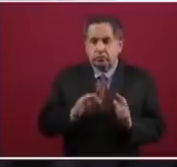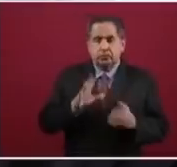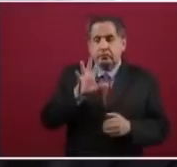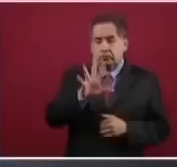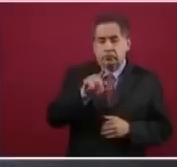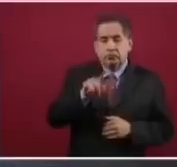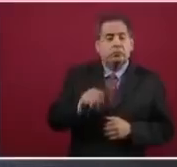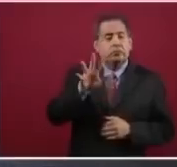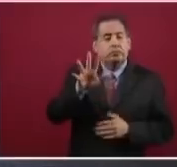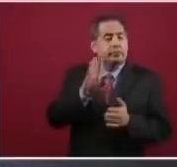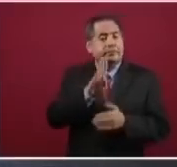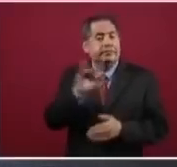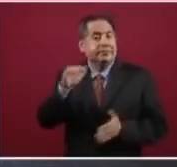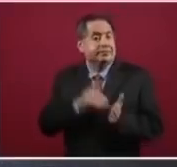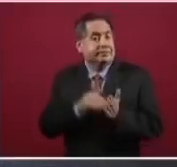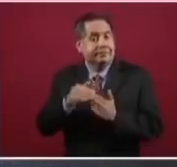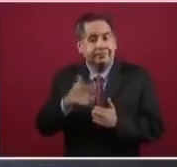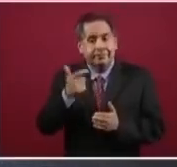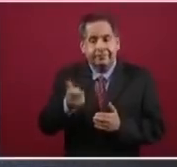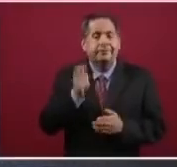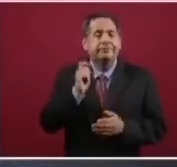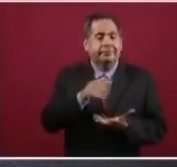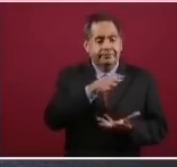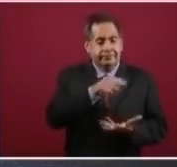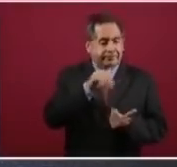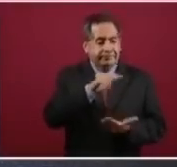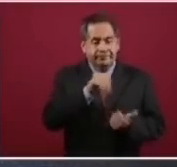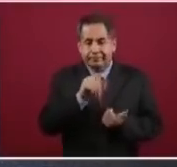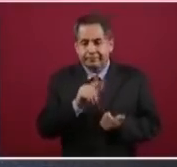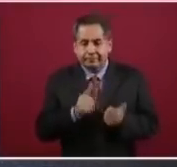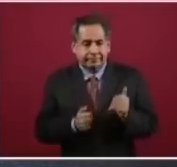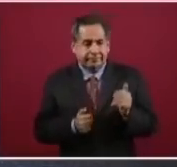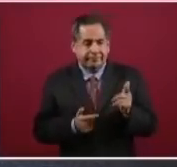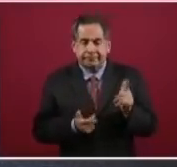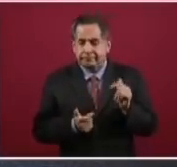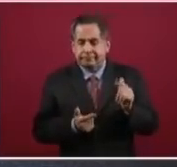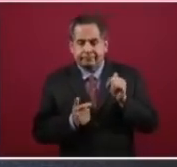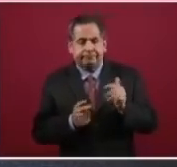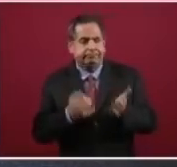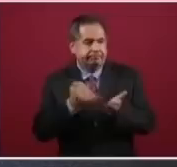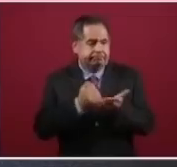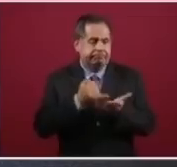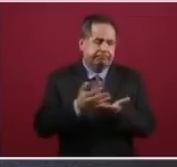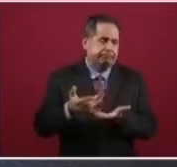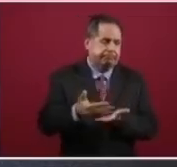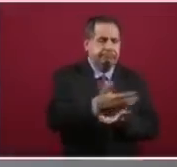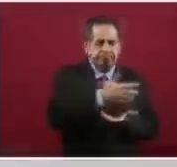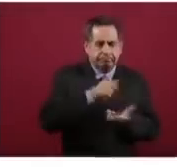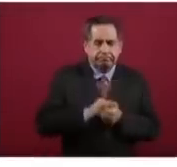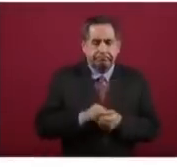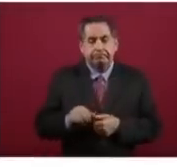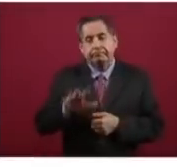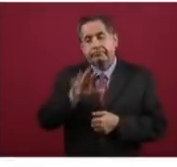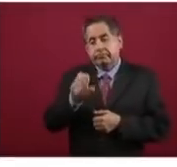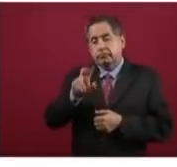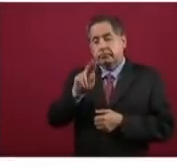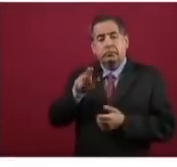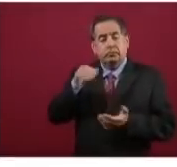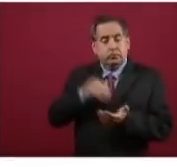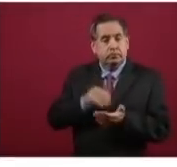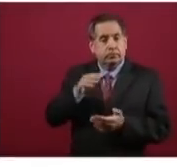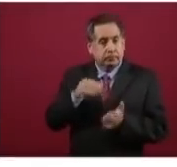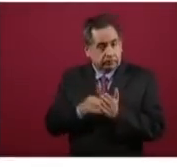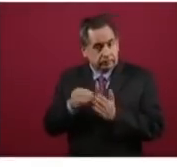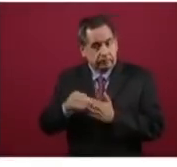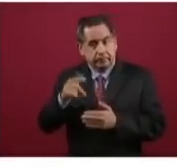5.5 billones de pesos corresponden a ingresos presupuestarios y xii 584 mil millones